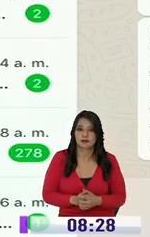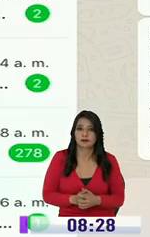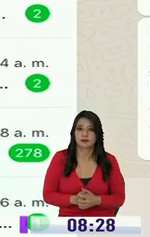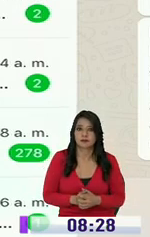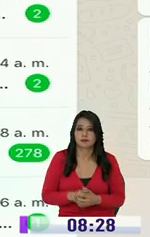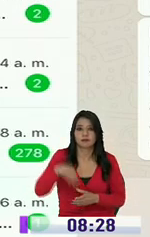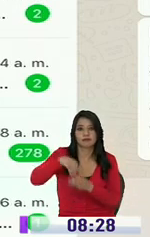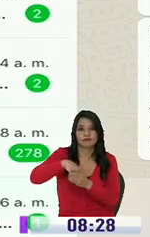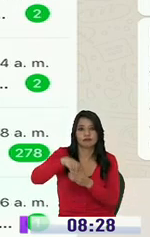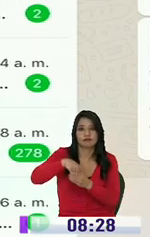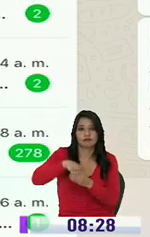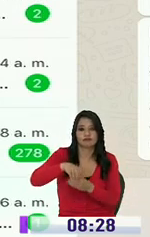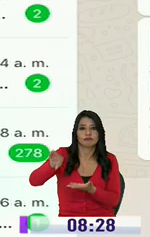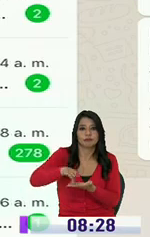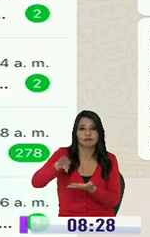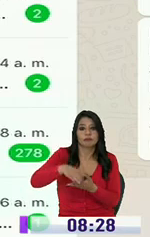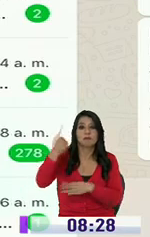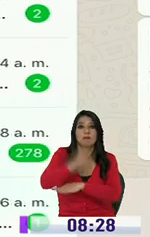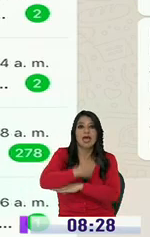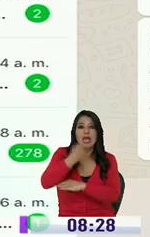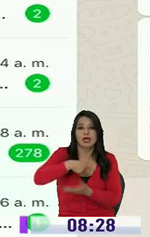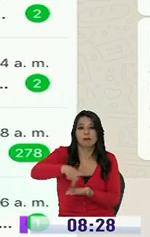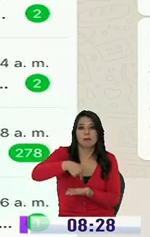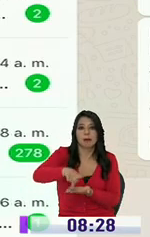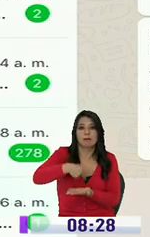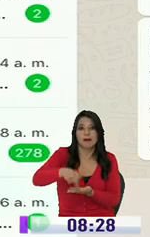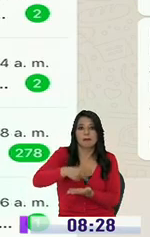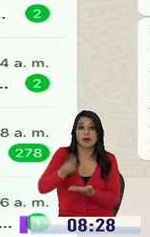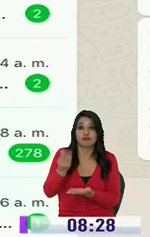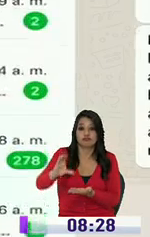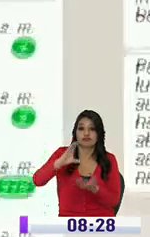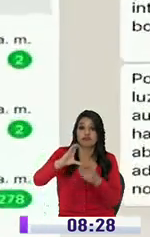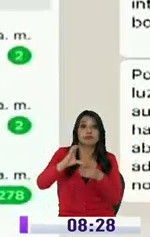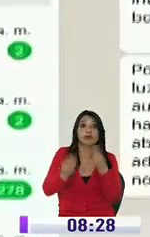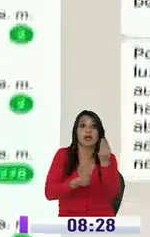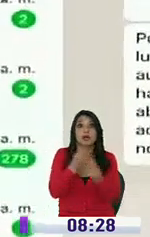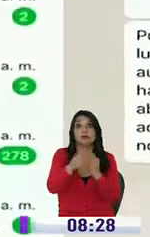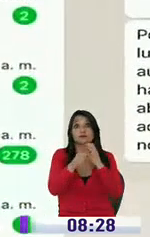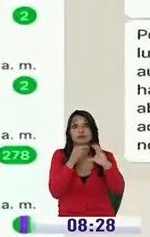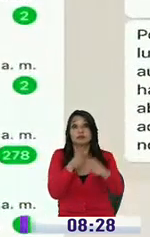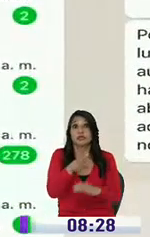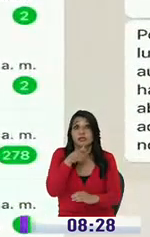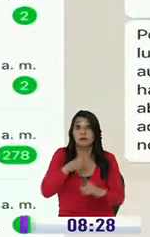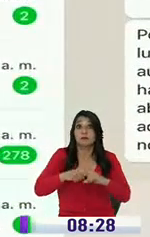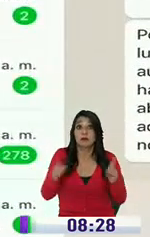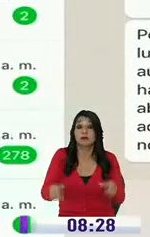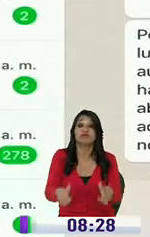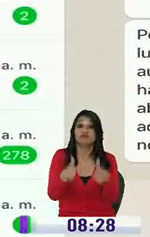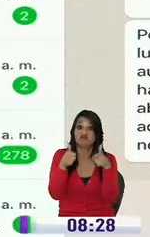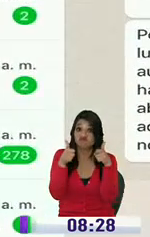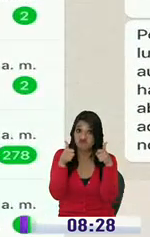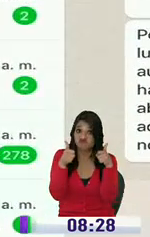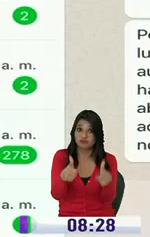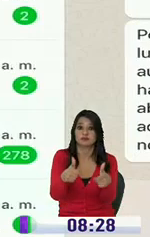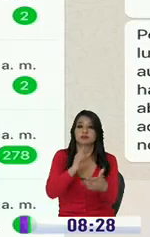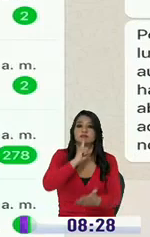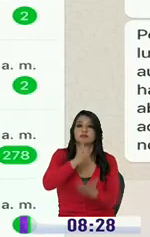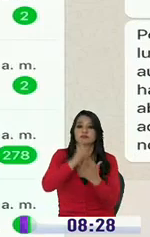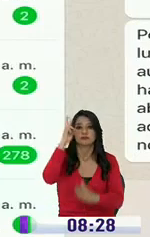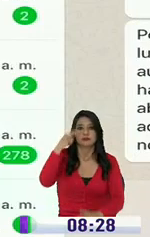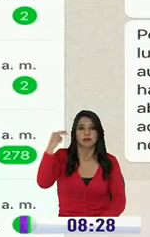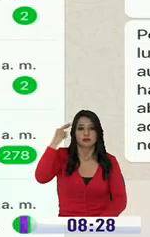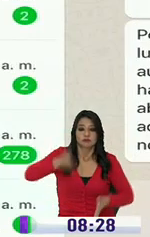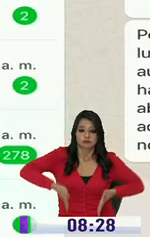chica lo recaudado por el peaje, por el pago del peaje. Muy bien. No sé quién mandó esto, pero efectivamente la